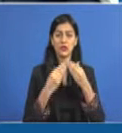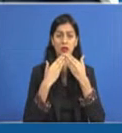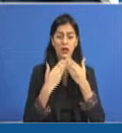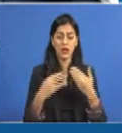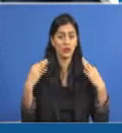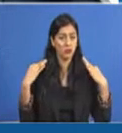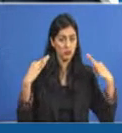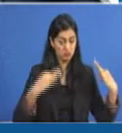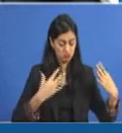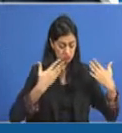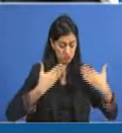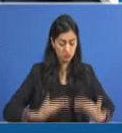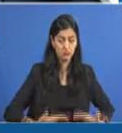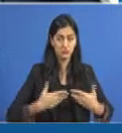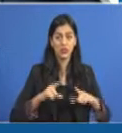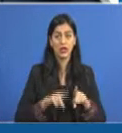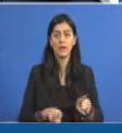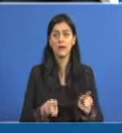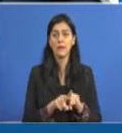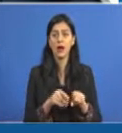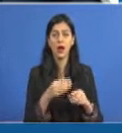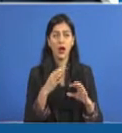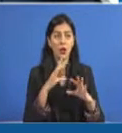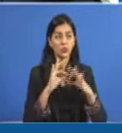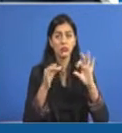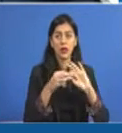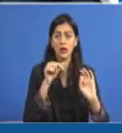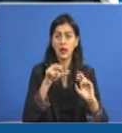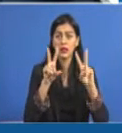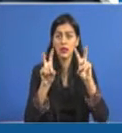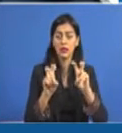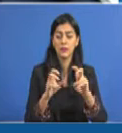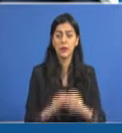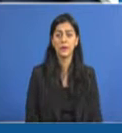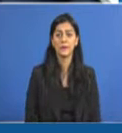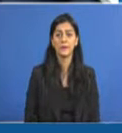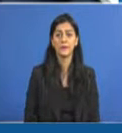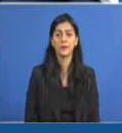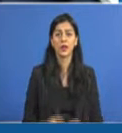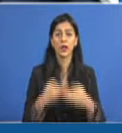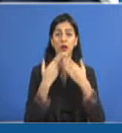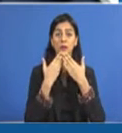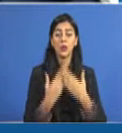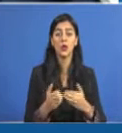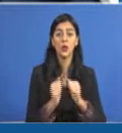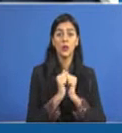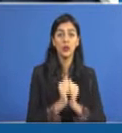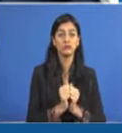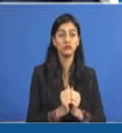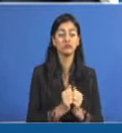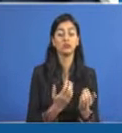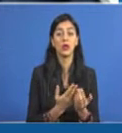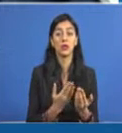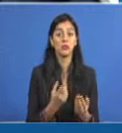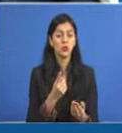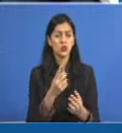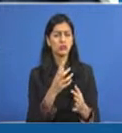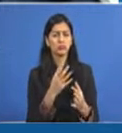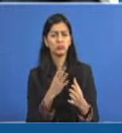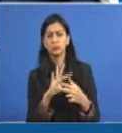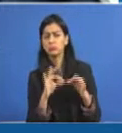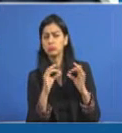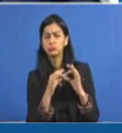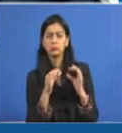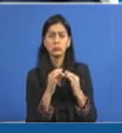mañana de hoy compartir con ustedes este tema. Así es, qué bueno que esté con nosotros a esta hora. ¿Nos podría hablar un poco de los